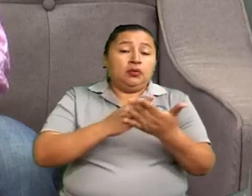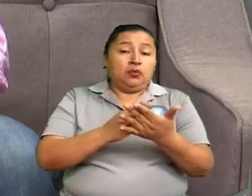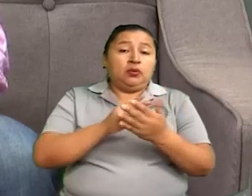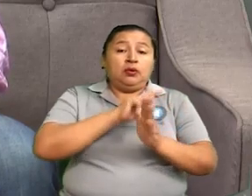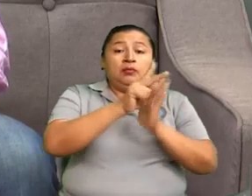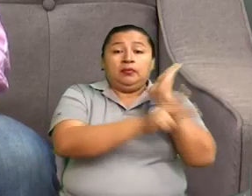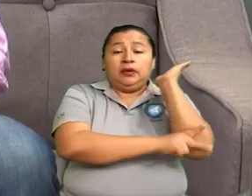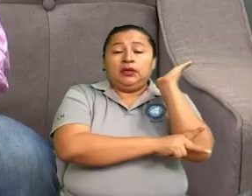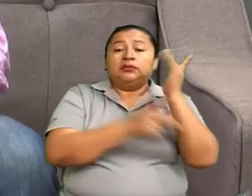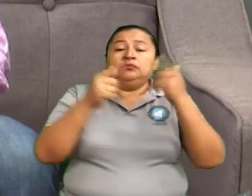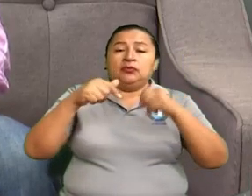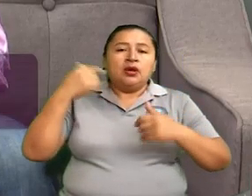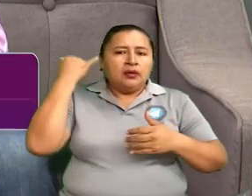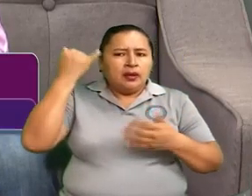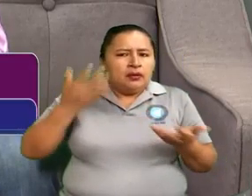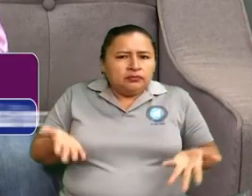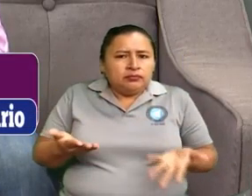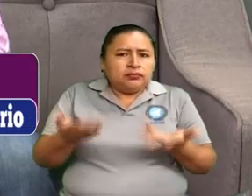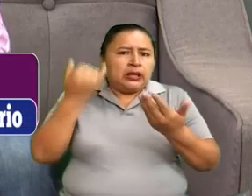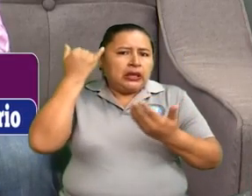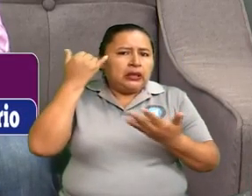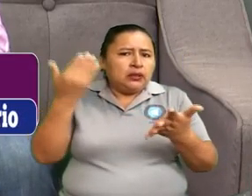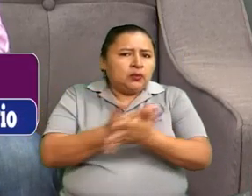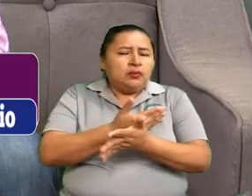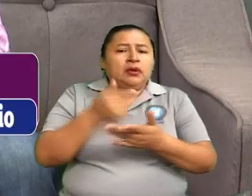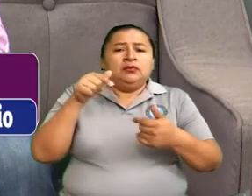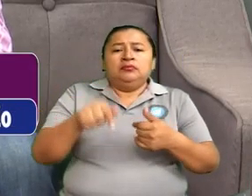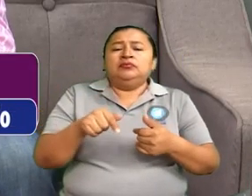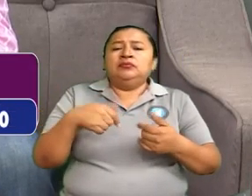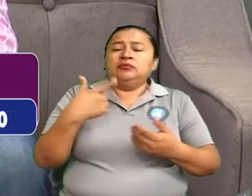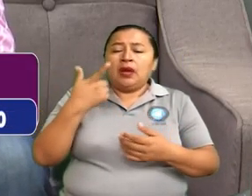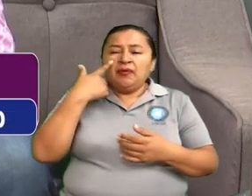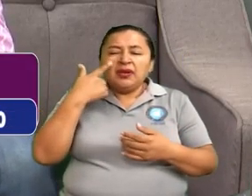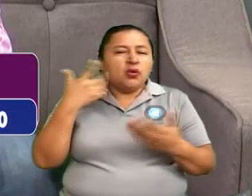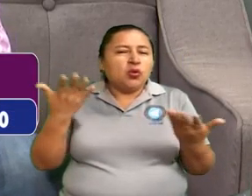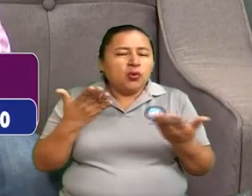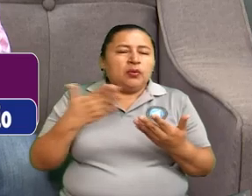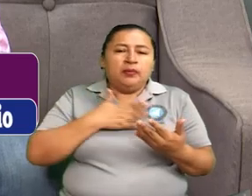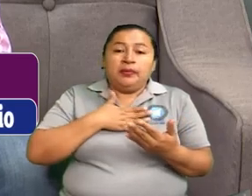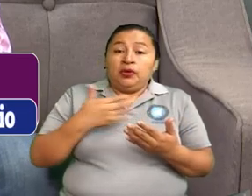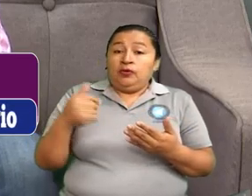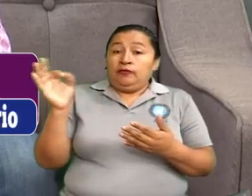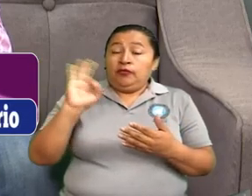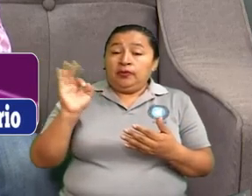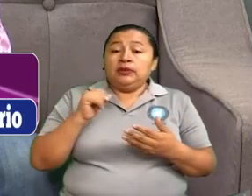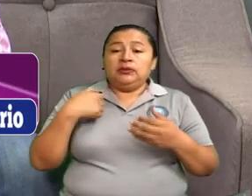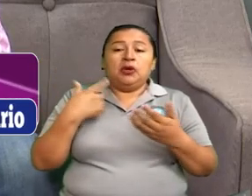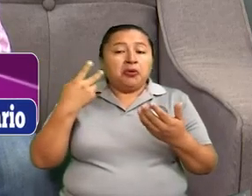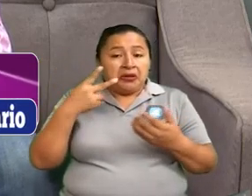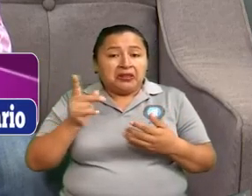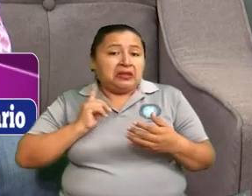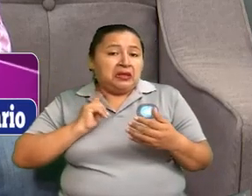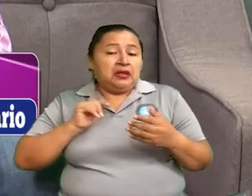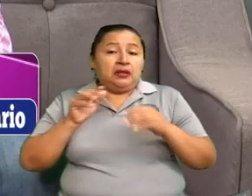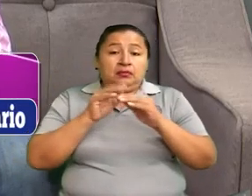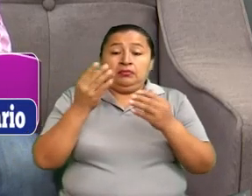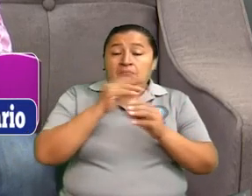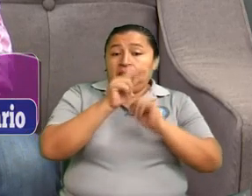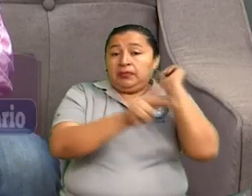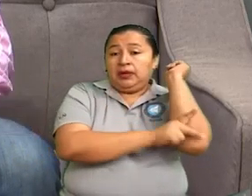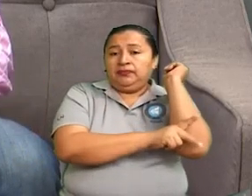del fomento hacia el emprendimiento, hacia la innovación, hacia el aprovechamiento de mejor manera de los recursos con los que disponen. No todos